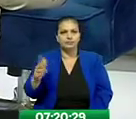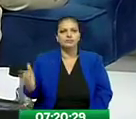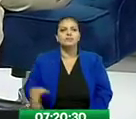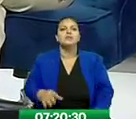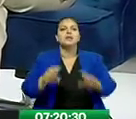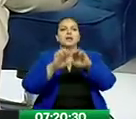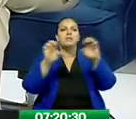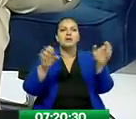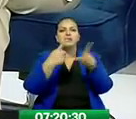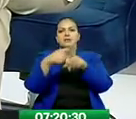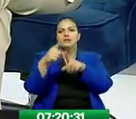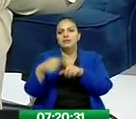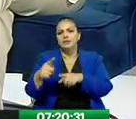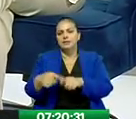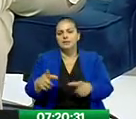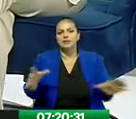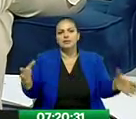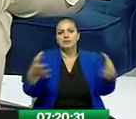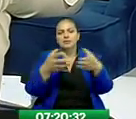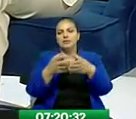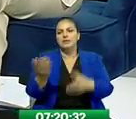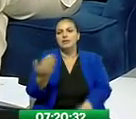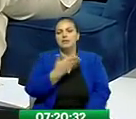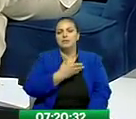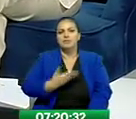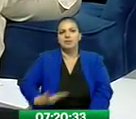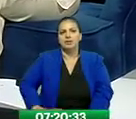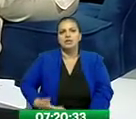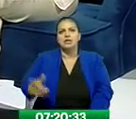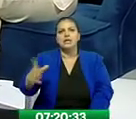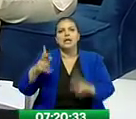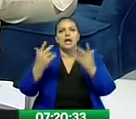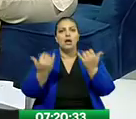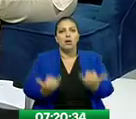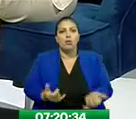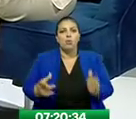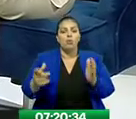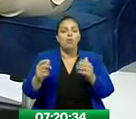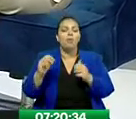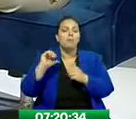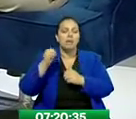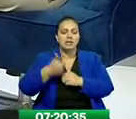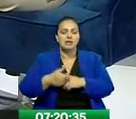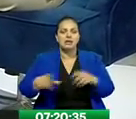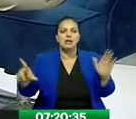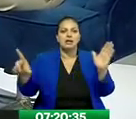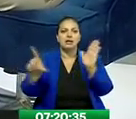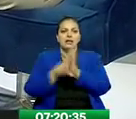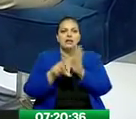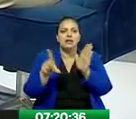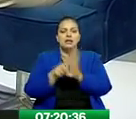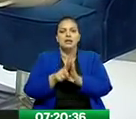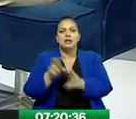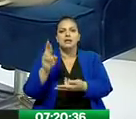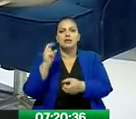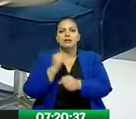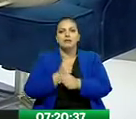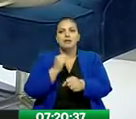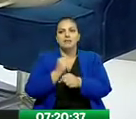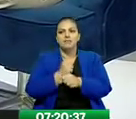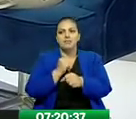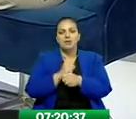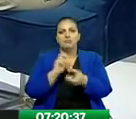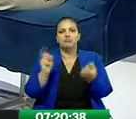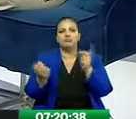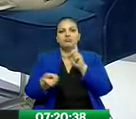sus respetables puntos de vista en torno a la reforma tributaria que se debatirá en la Asamblea mañana jueves. Momento de una pausa y